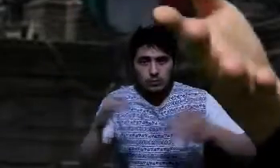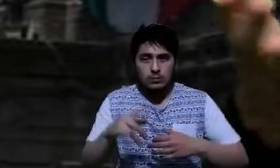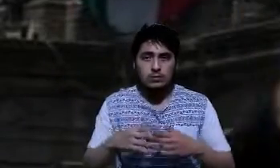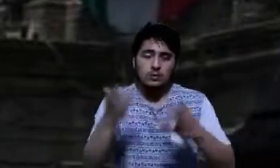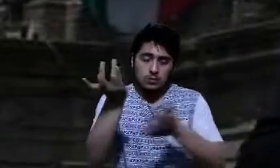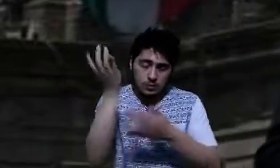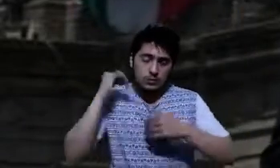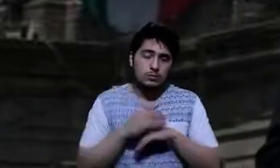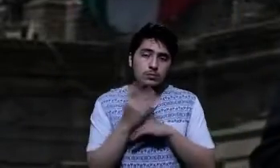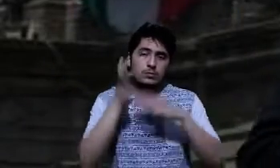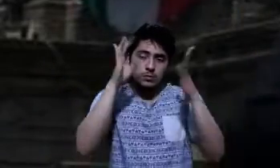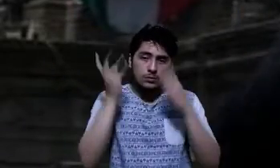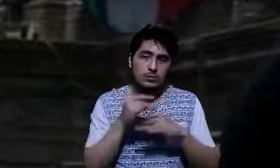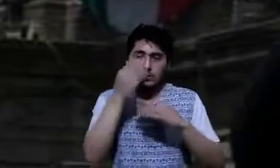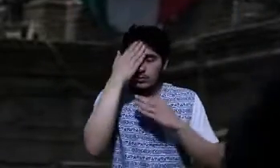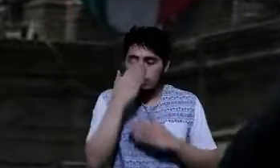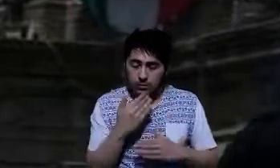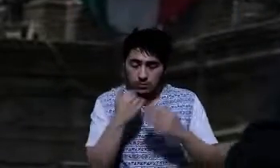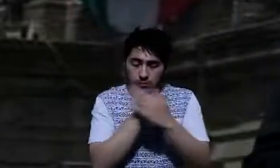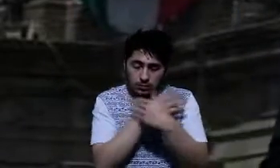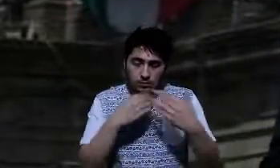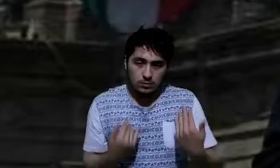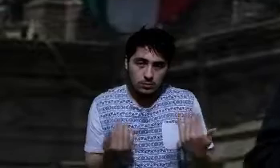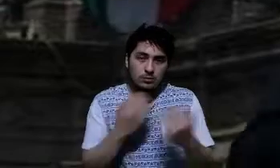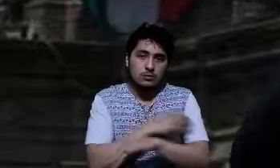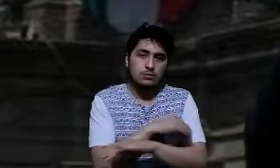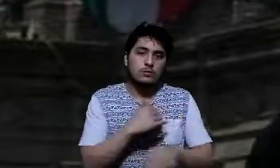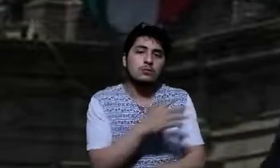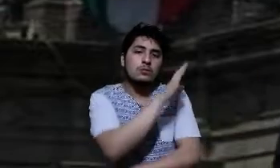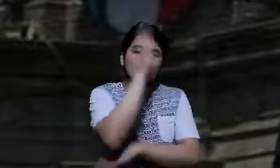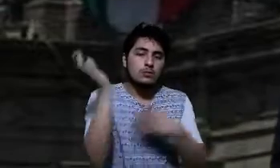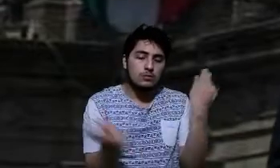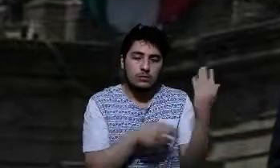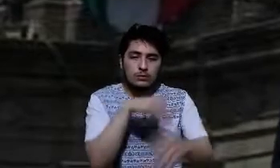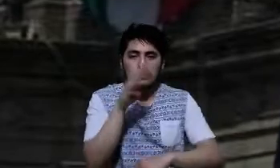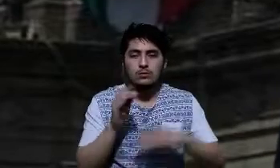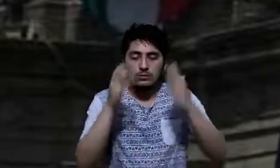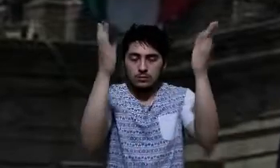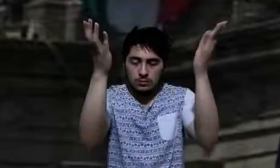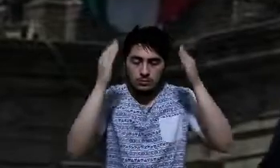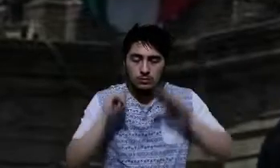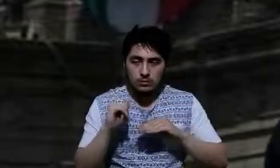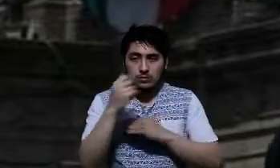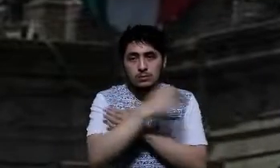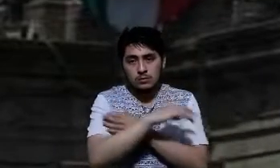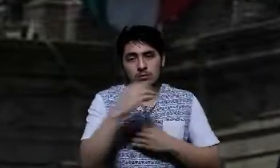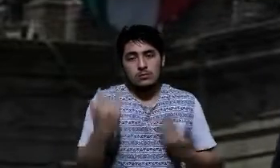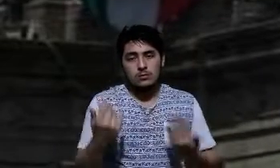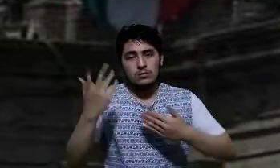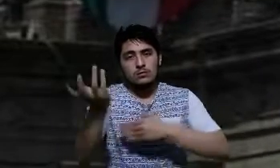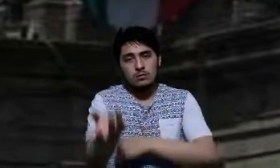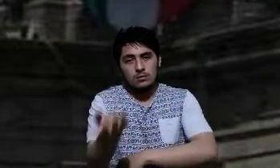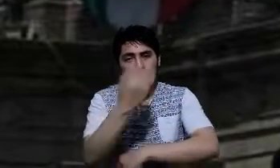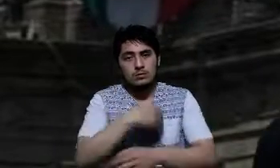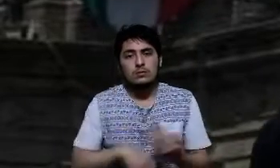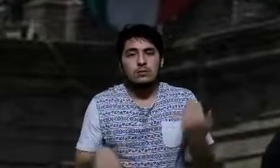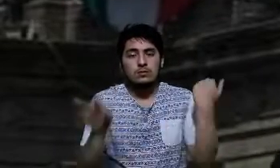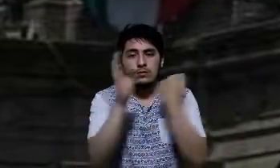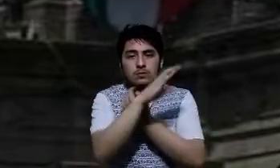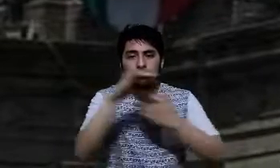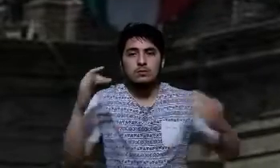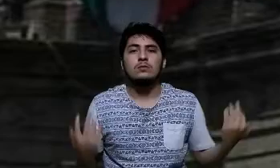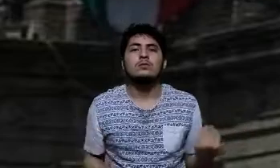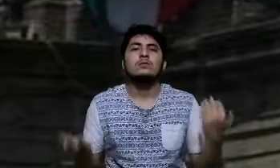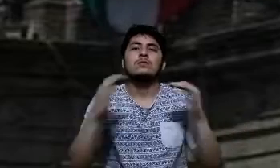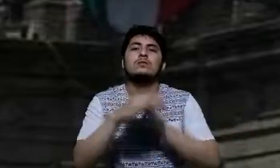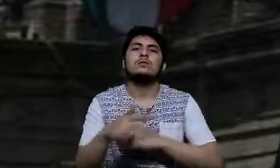con mucho gusto. Si alcance el precio para la gasolina de un jet privado de 200,000 euros, no es